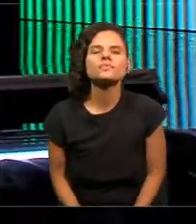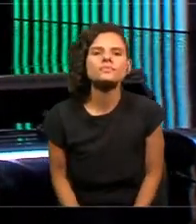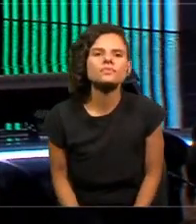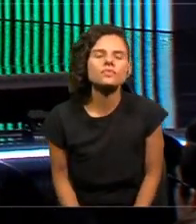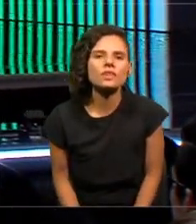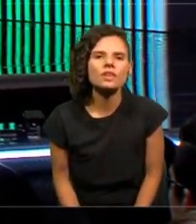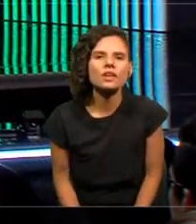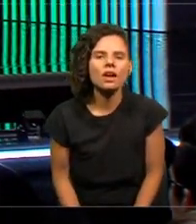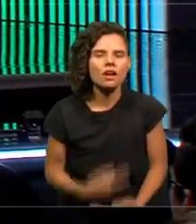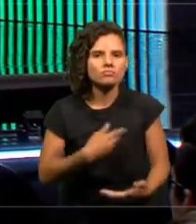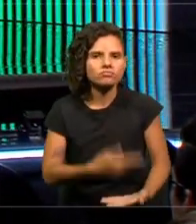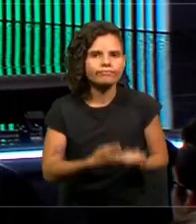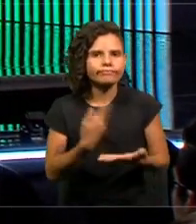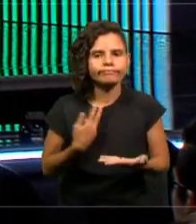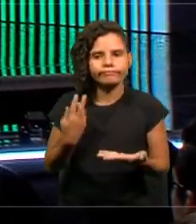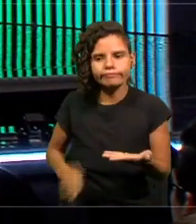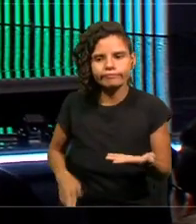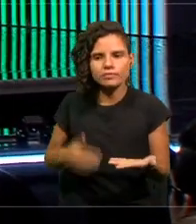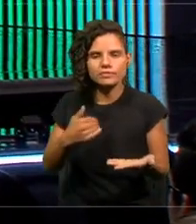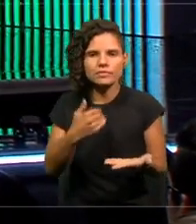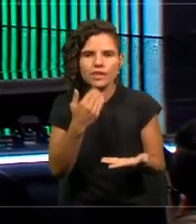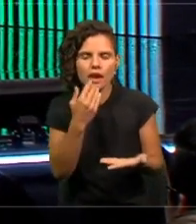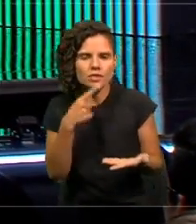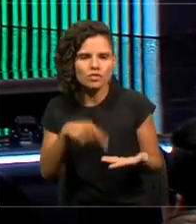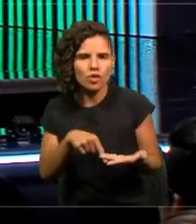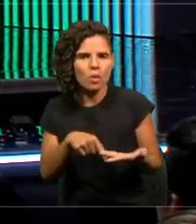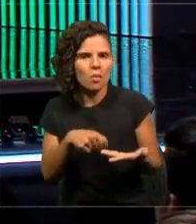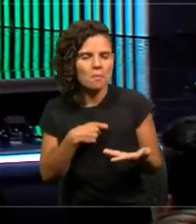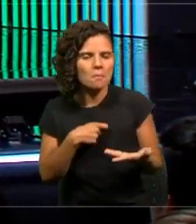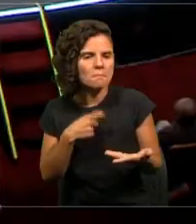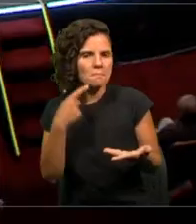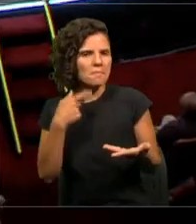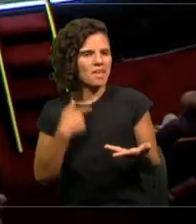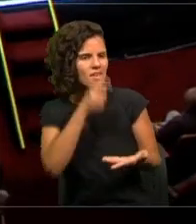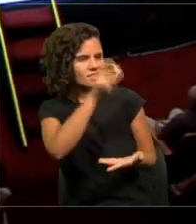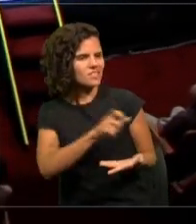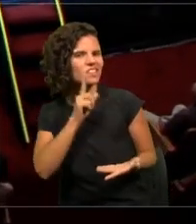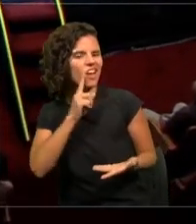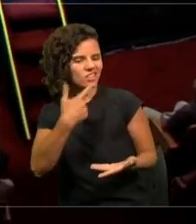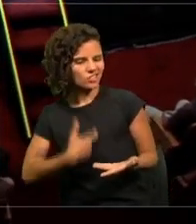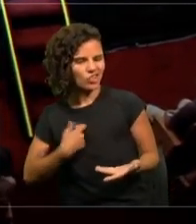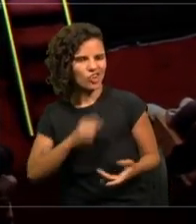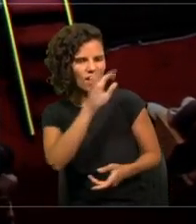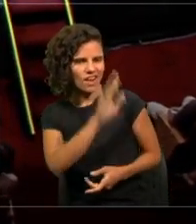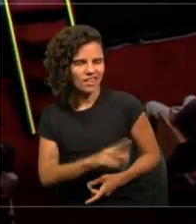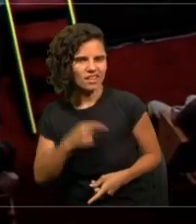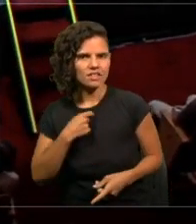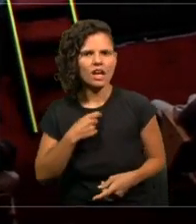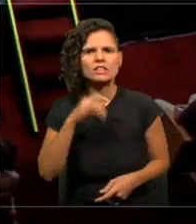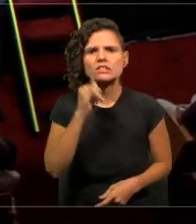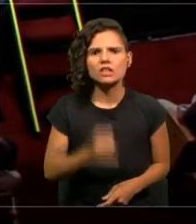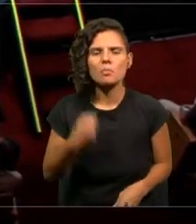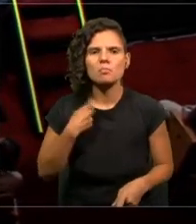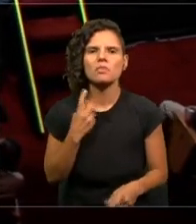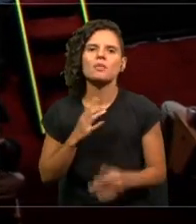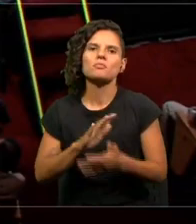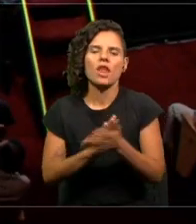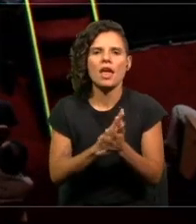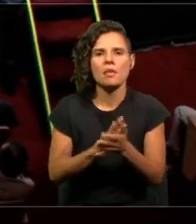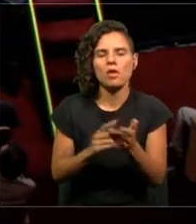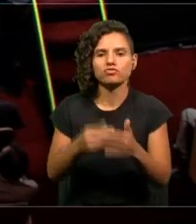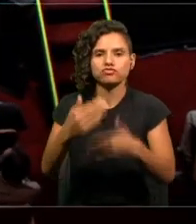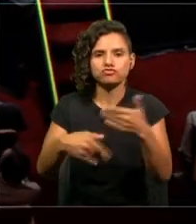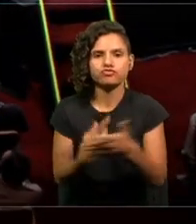el dato sea una característica personal de nosotros en cada like que yo doy cada paso que doy